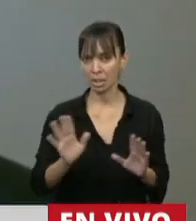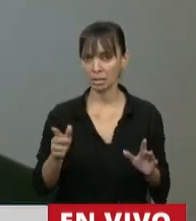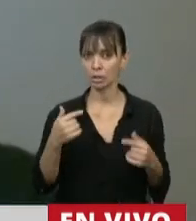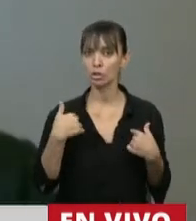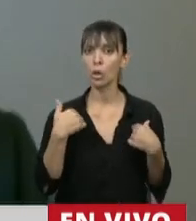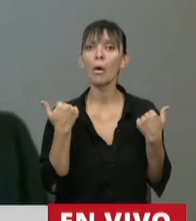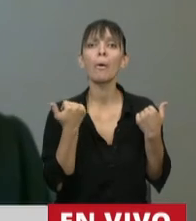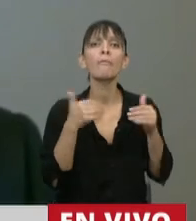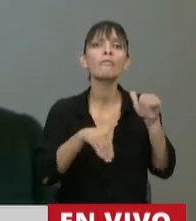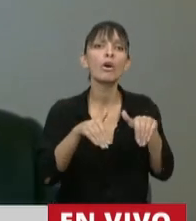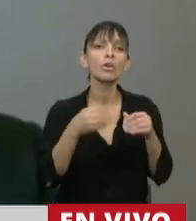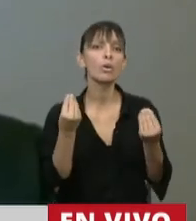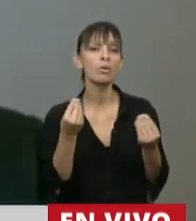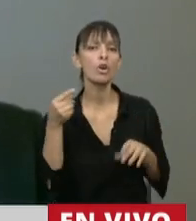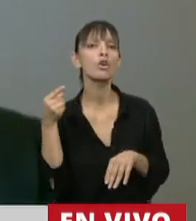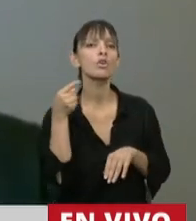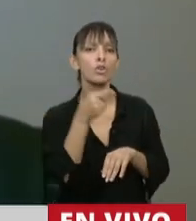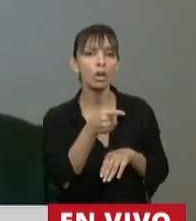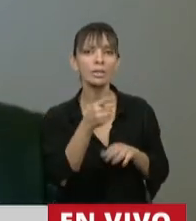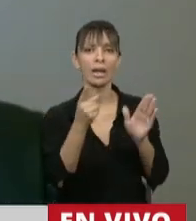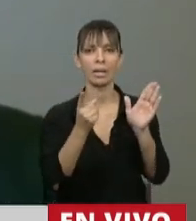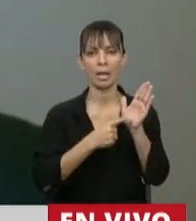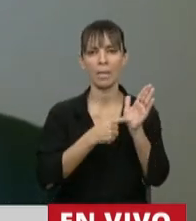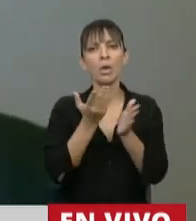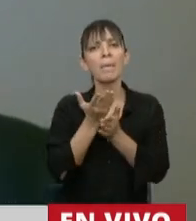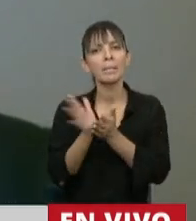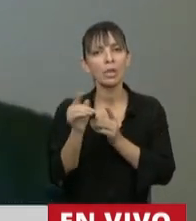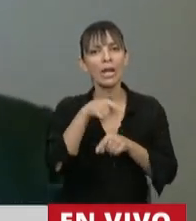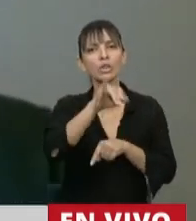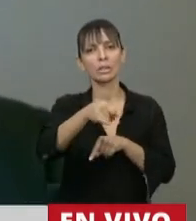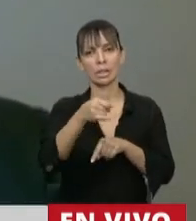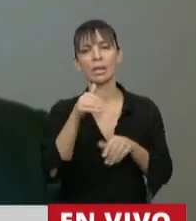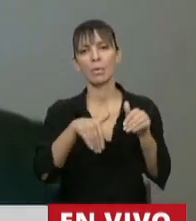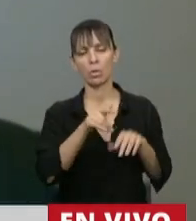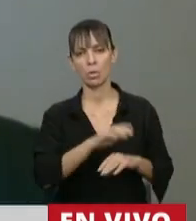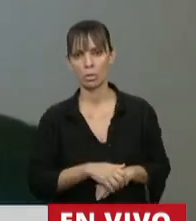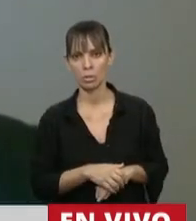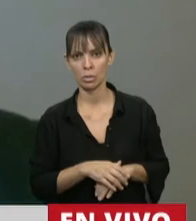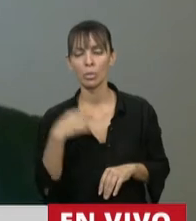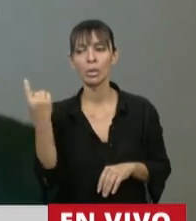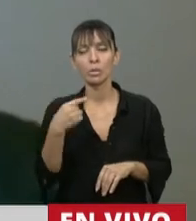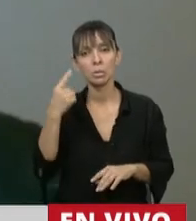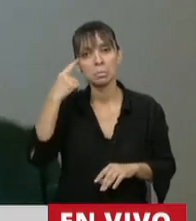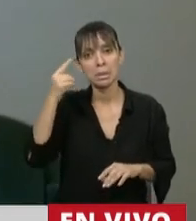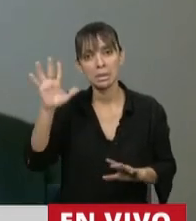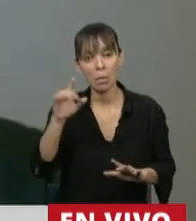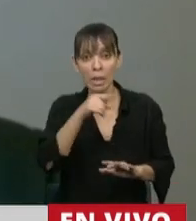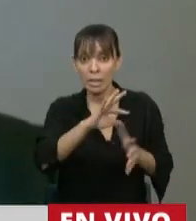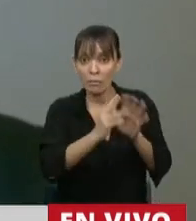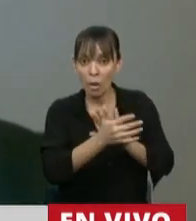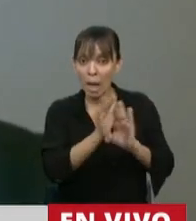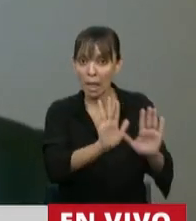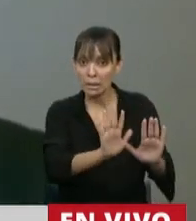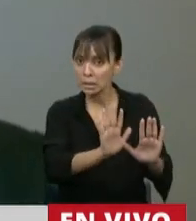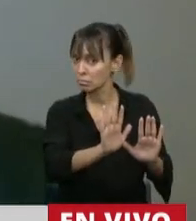votado en contra del apartamiento del reglamento porque hemos entendido que no era la forma de